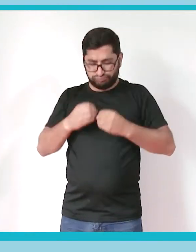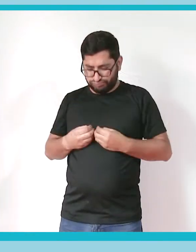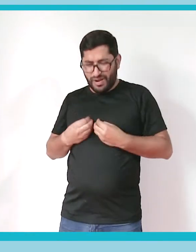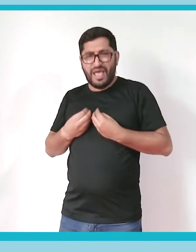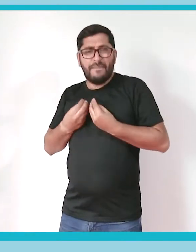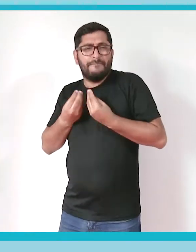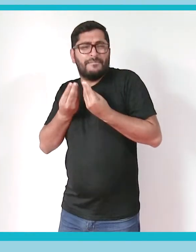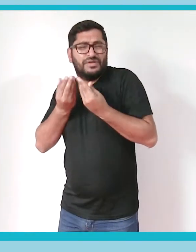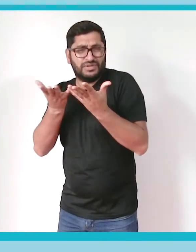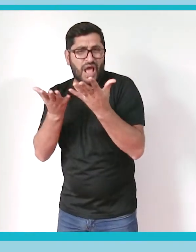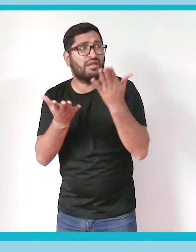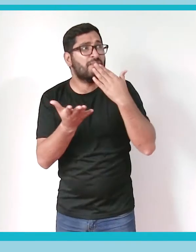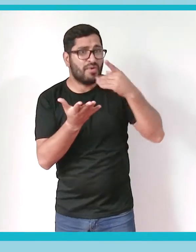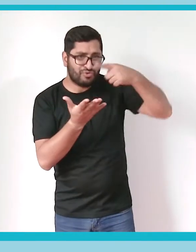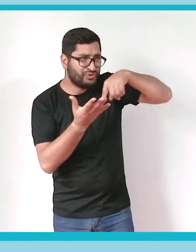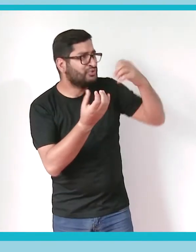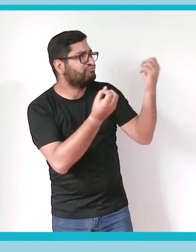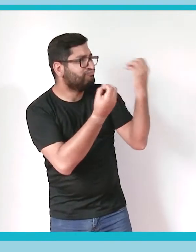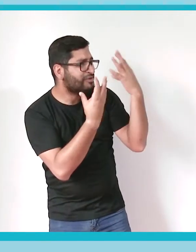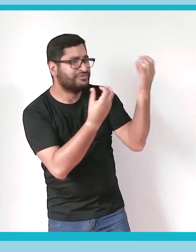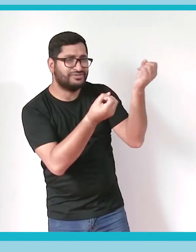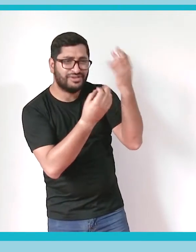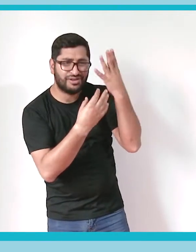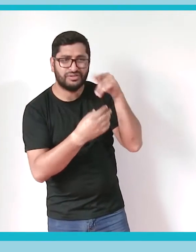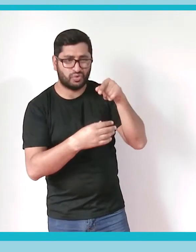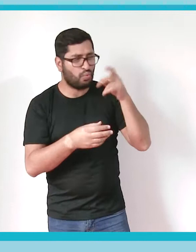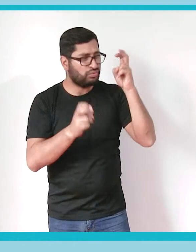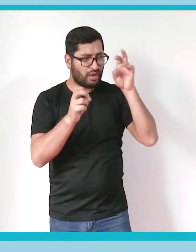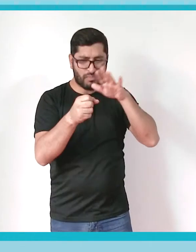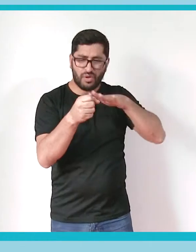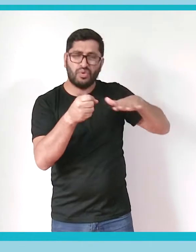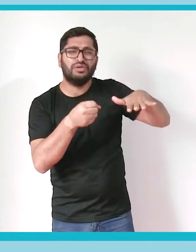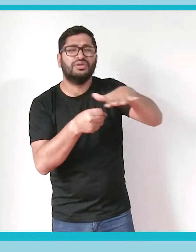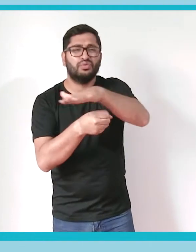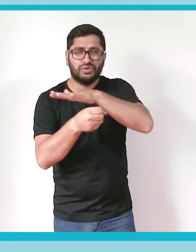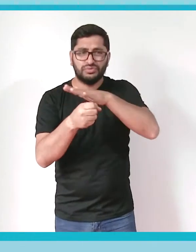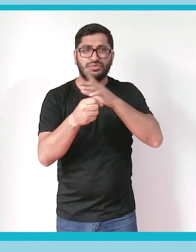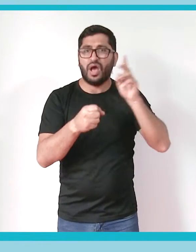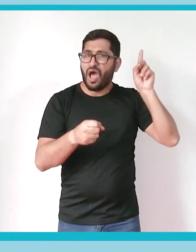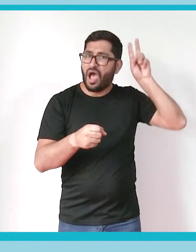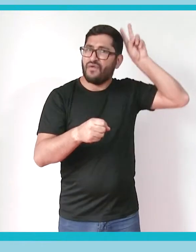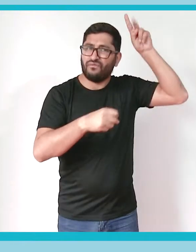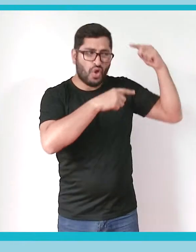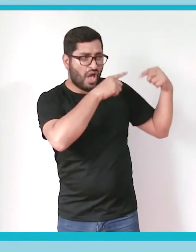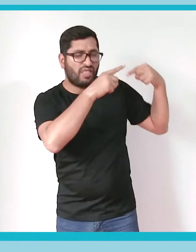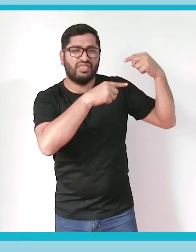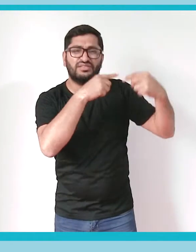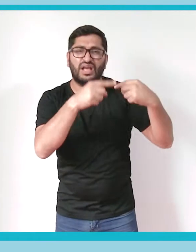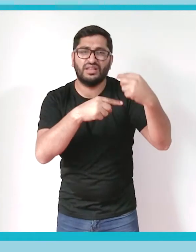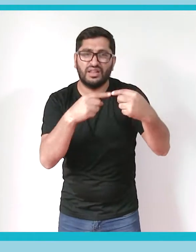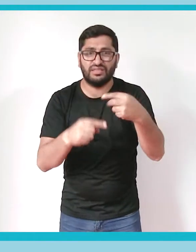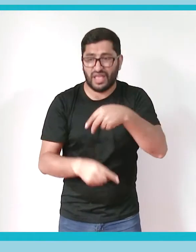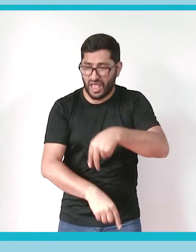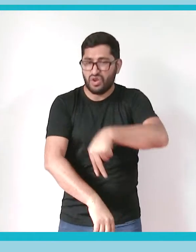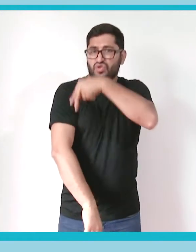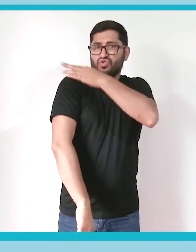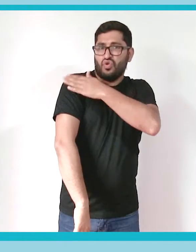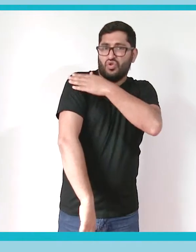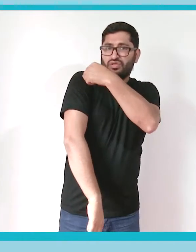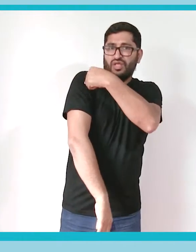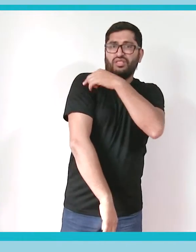nos enseñaban, ¿no? Bueno, en el caso de los afrodescendientes, sobre todo en el norte de